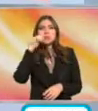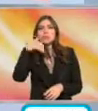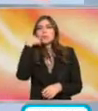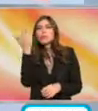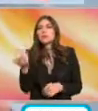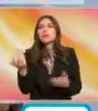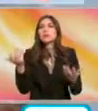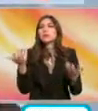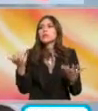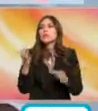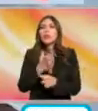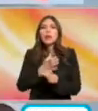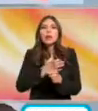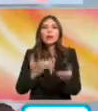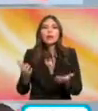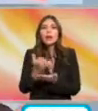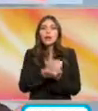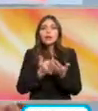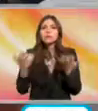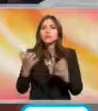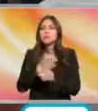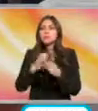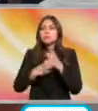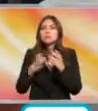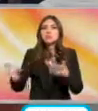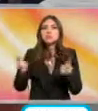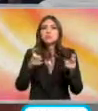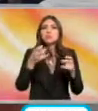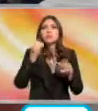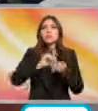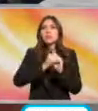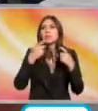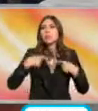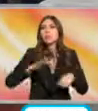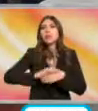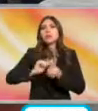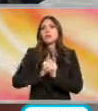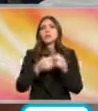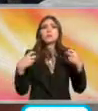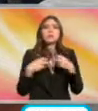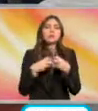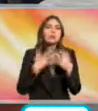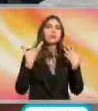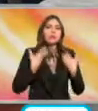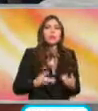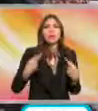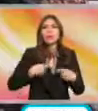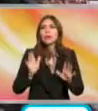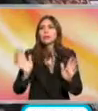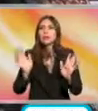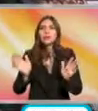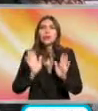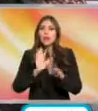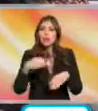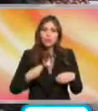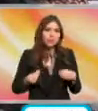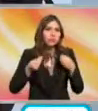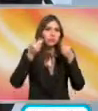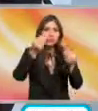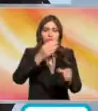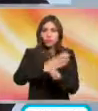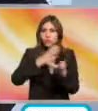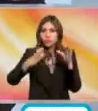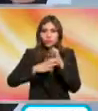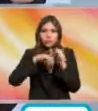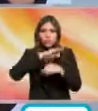era, y entre más brutales se hacían, más se asustaba la gente, e incluso llegaba gente a decir, no, ya, te entrego el